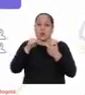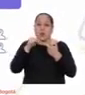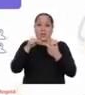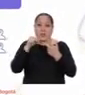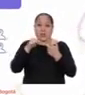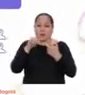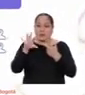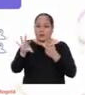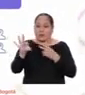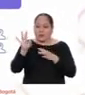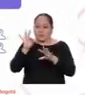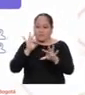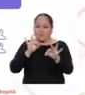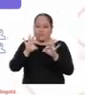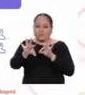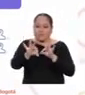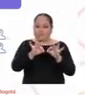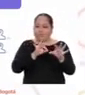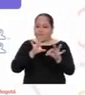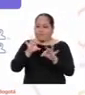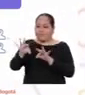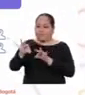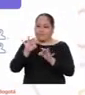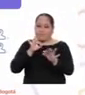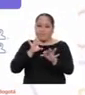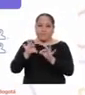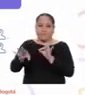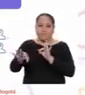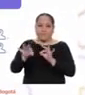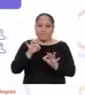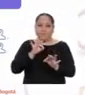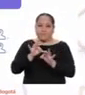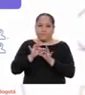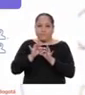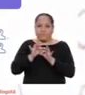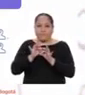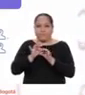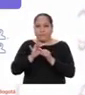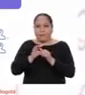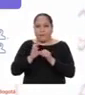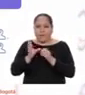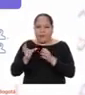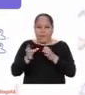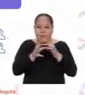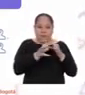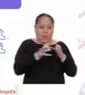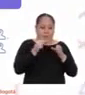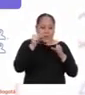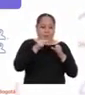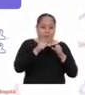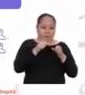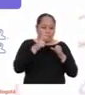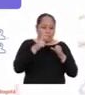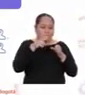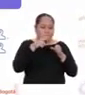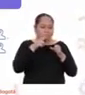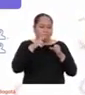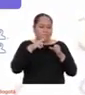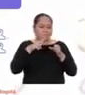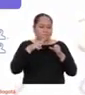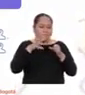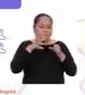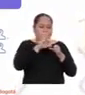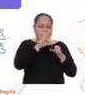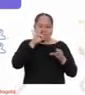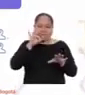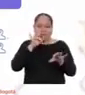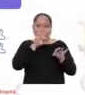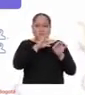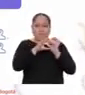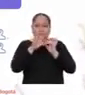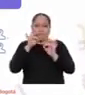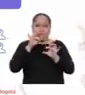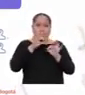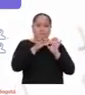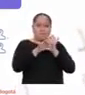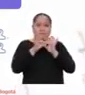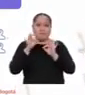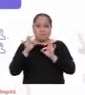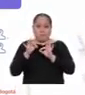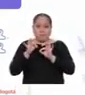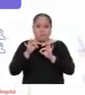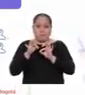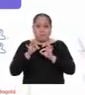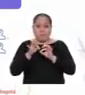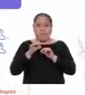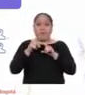aleatoria inicial de observaciones seguida de otra selección de observaciones obtenida